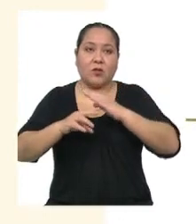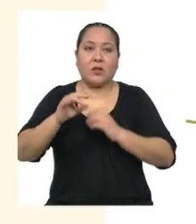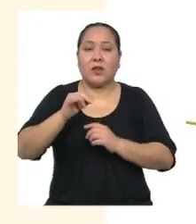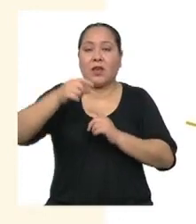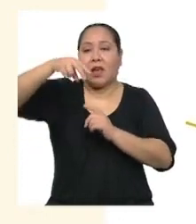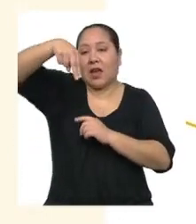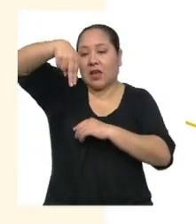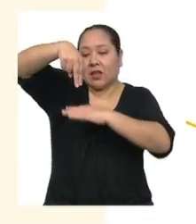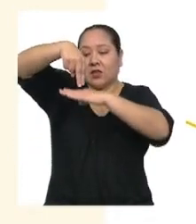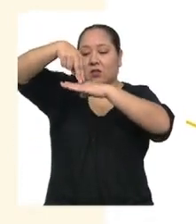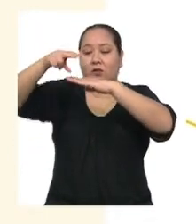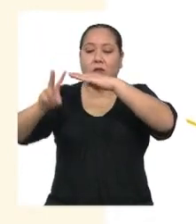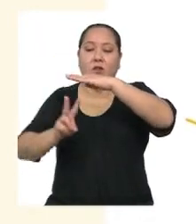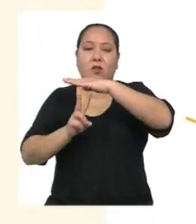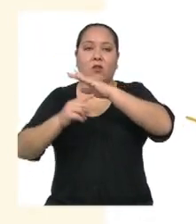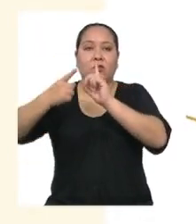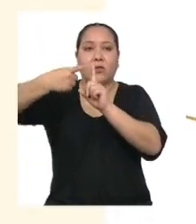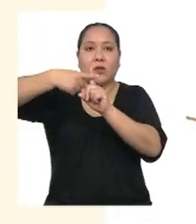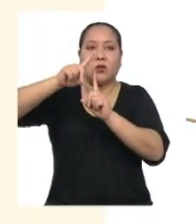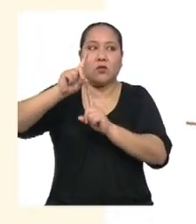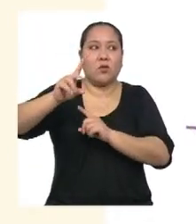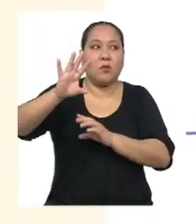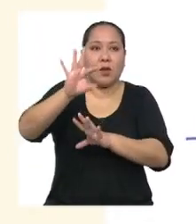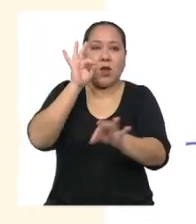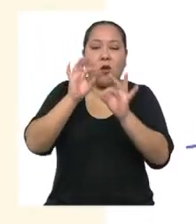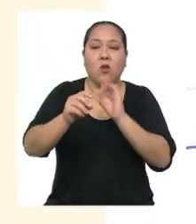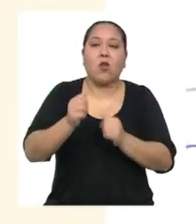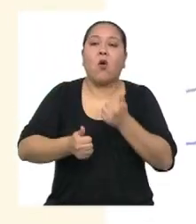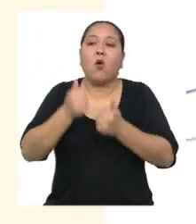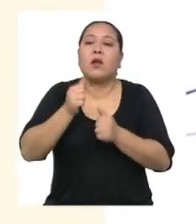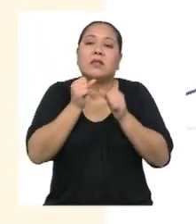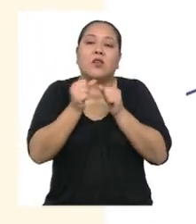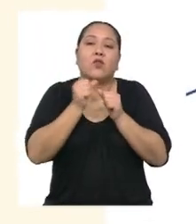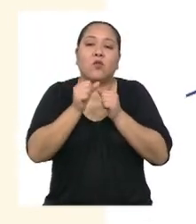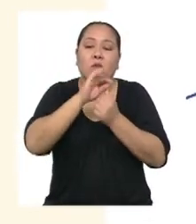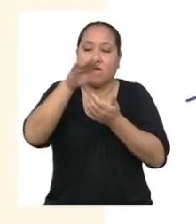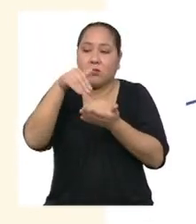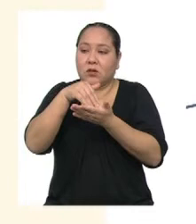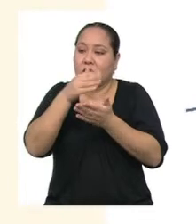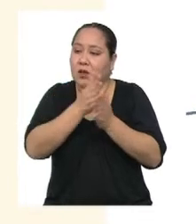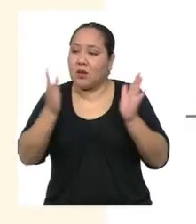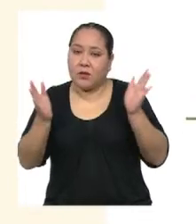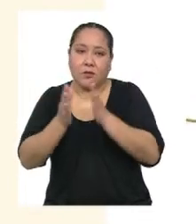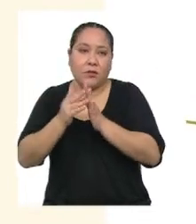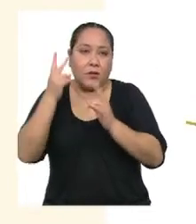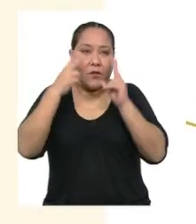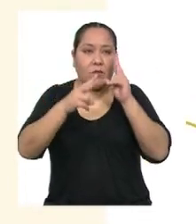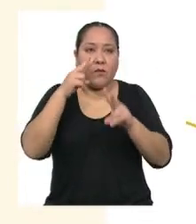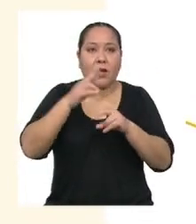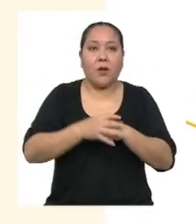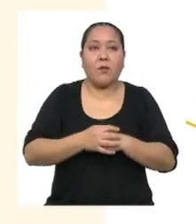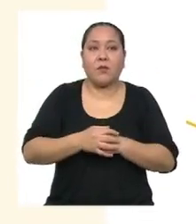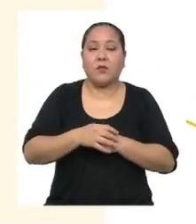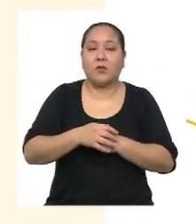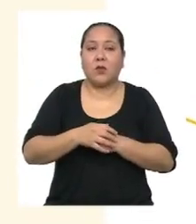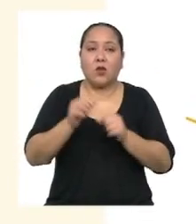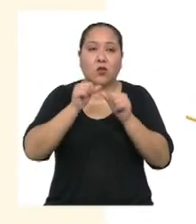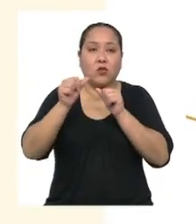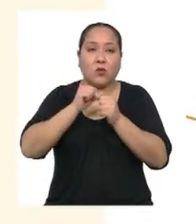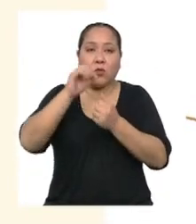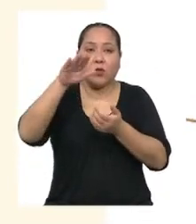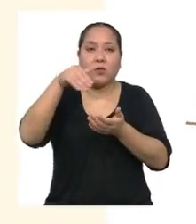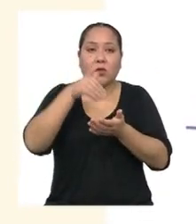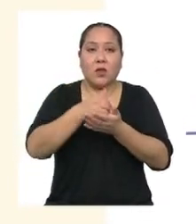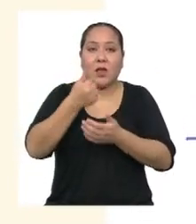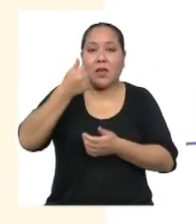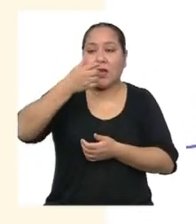más 1 para encontrar la posición de los dos valores centrales. Y descubrimos que los valores centrales